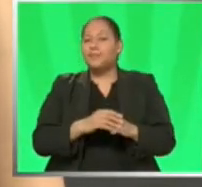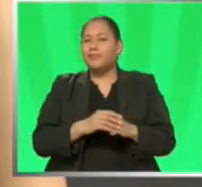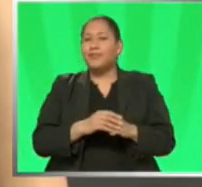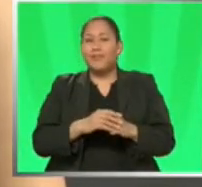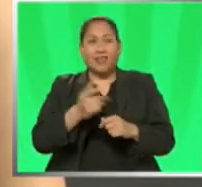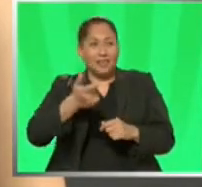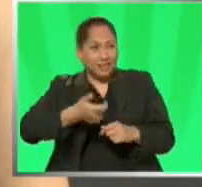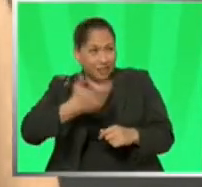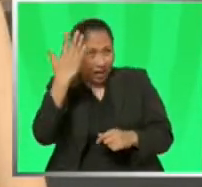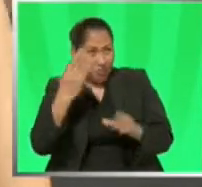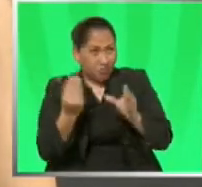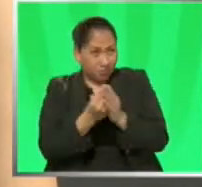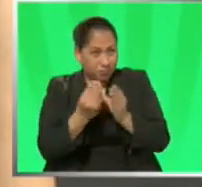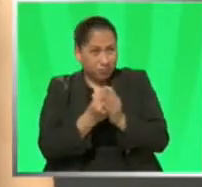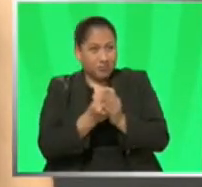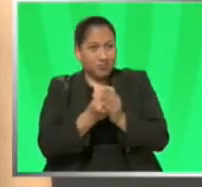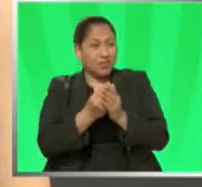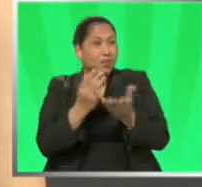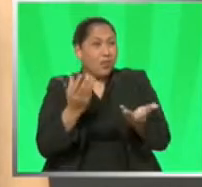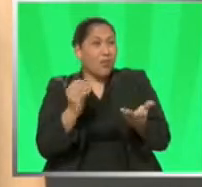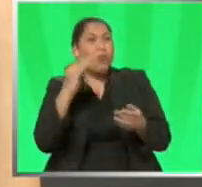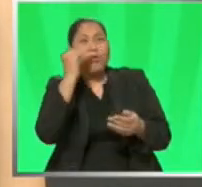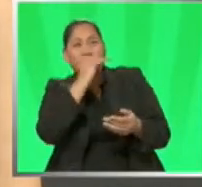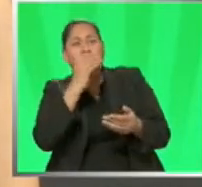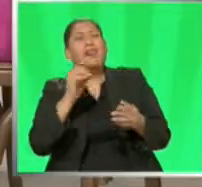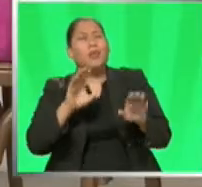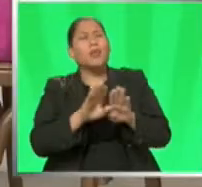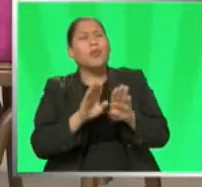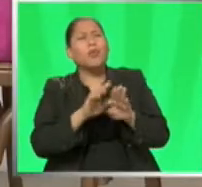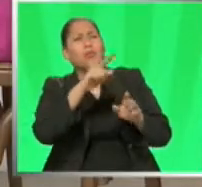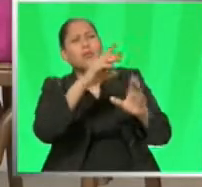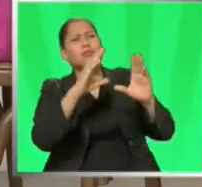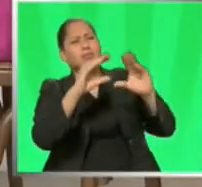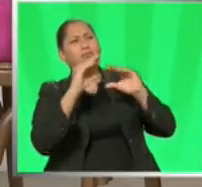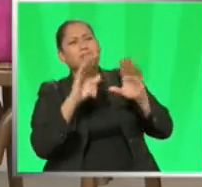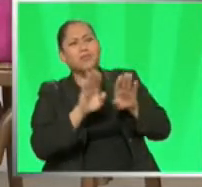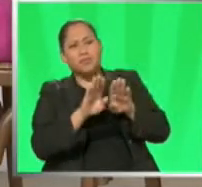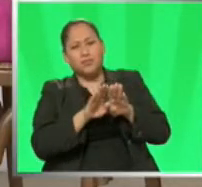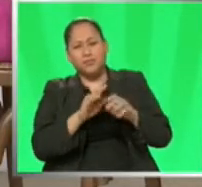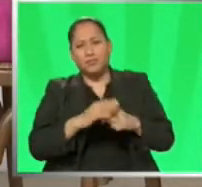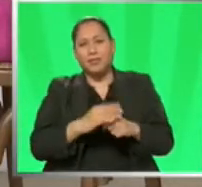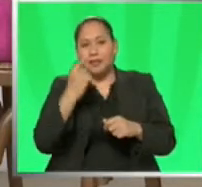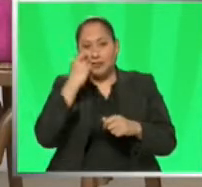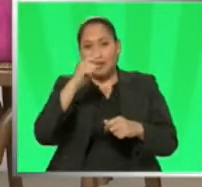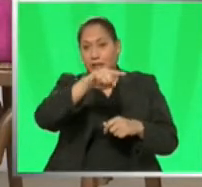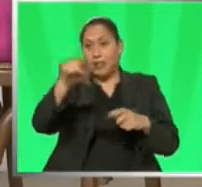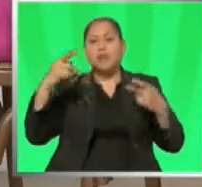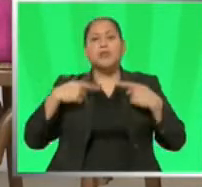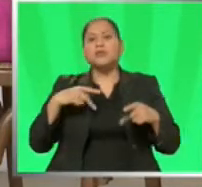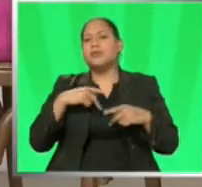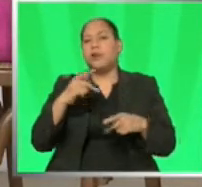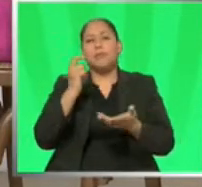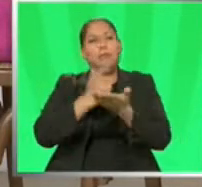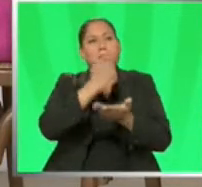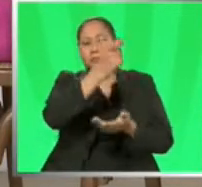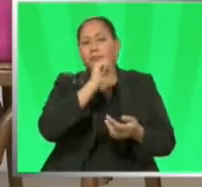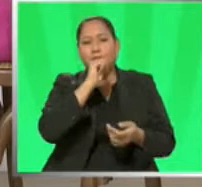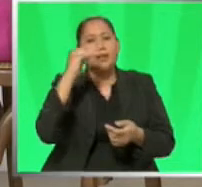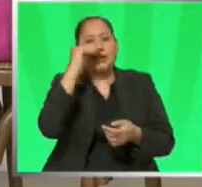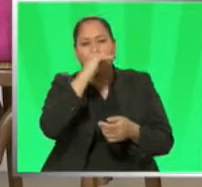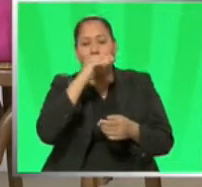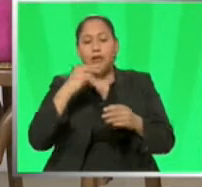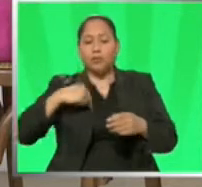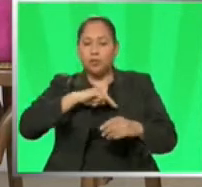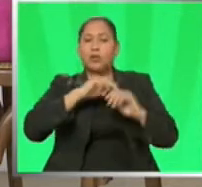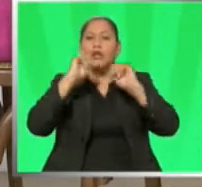el costo o es gratuito o cómo lo manejan? Para la población no tiene costo. O sea, nosotros somos